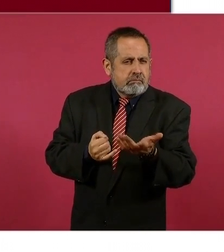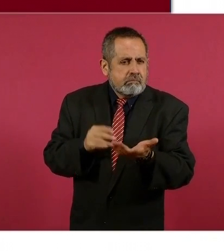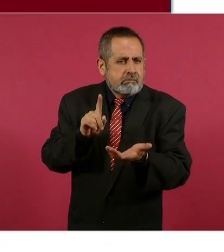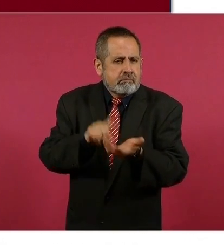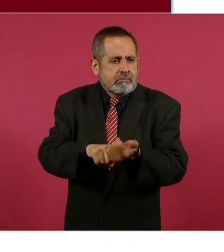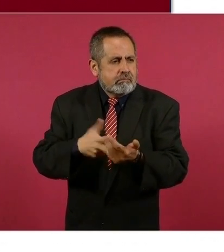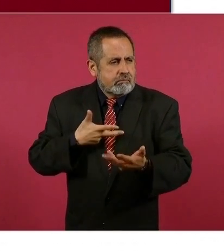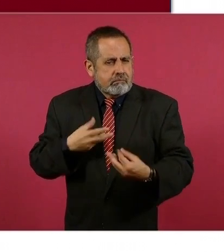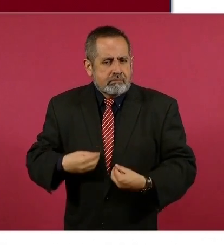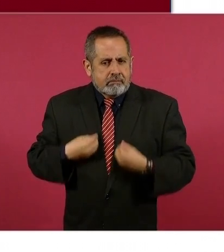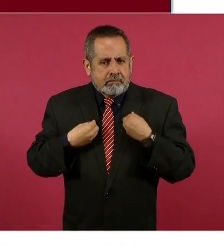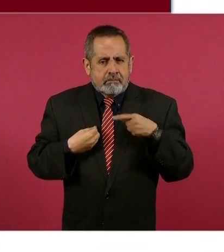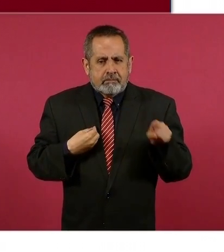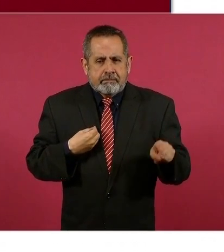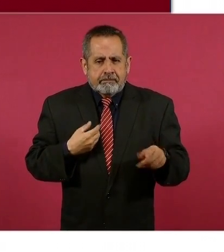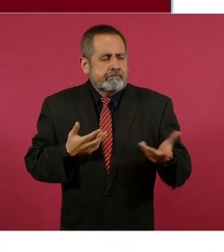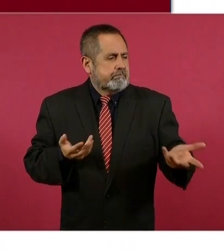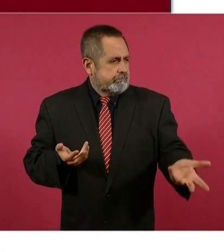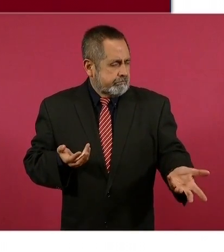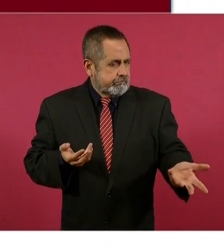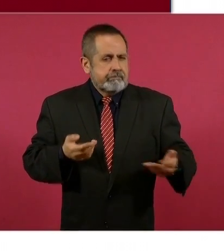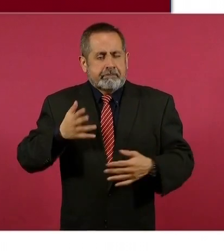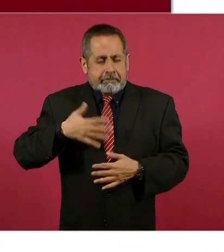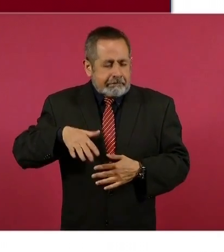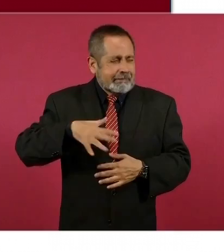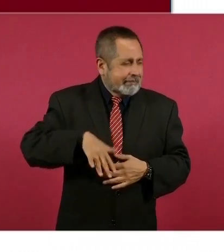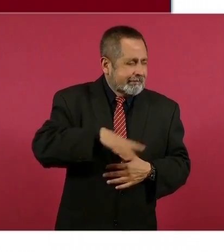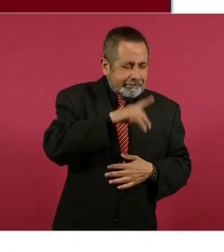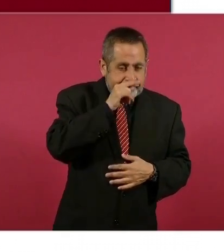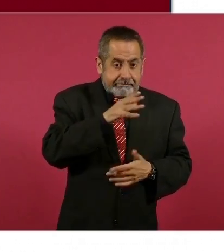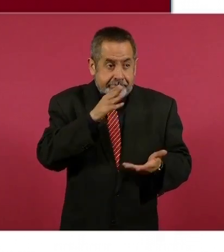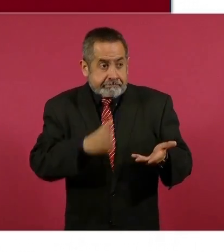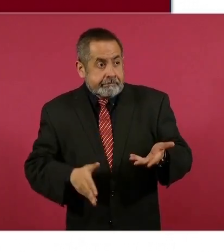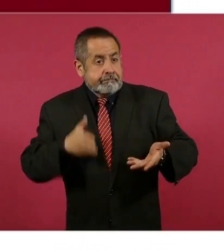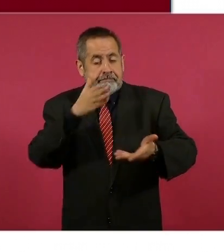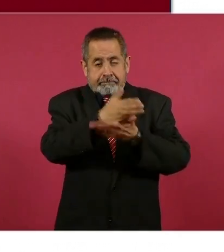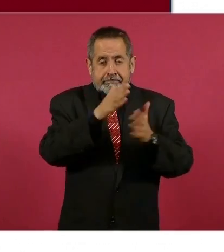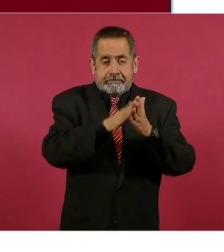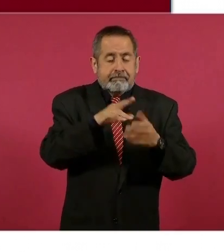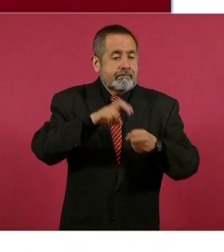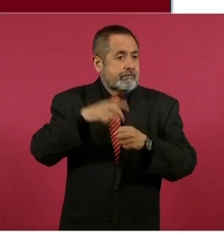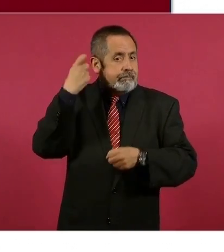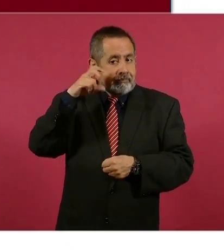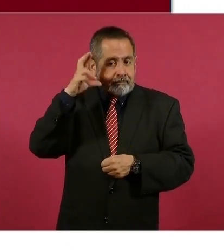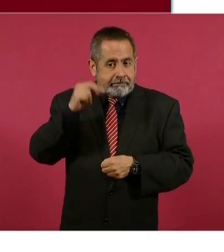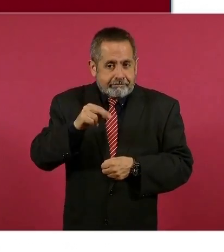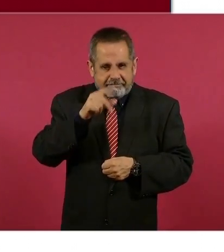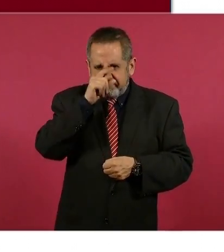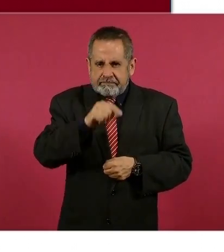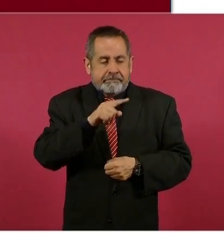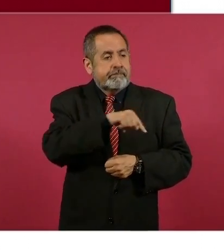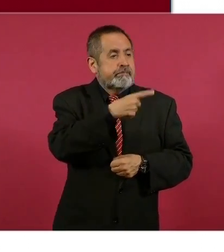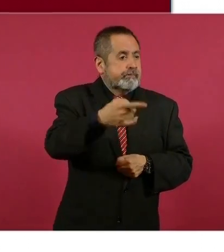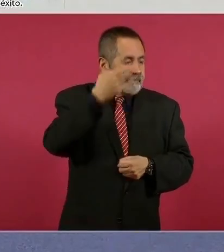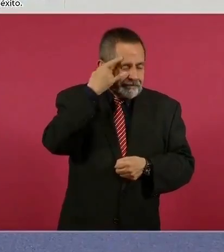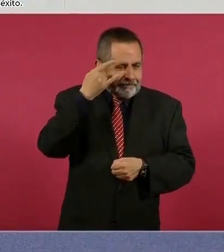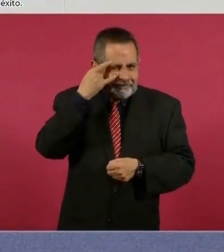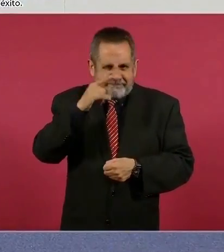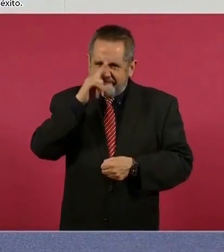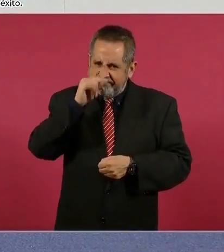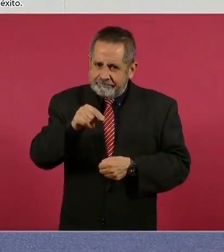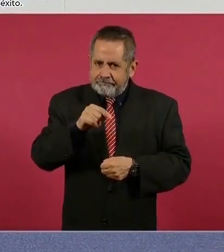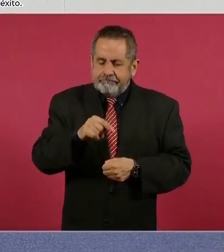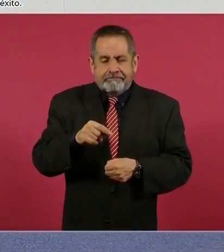Hemos tratado de localizarla, se realizó una visita a su domicilio en Quintana Roo, después en Campeche, pero no hemos